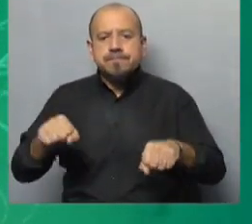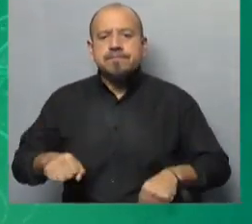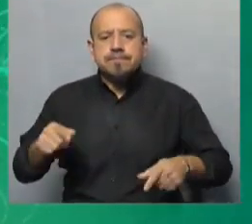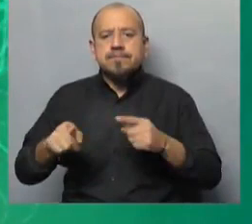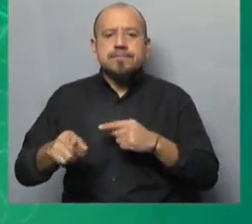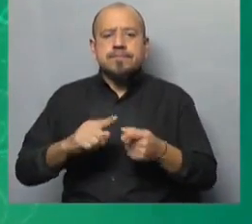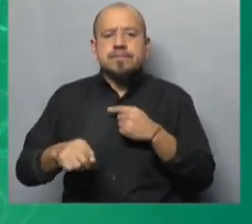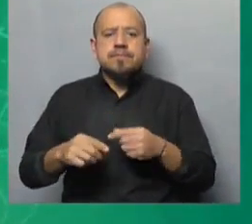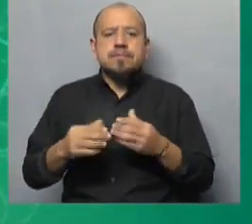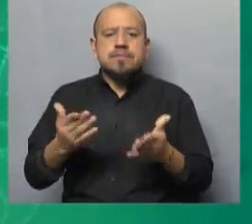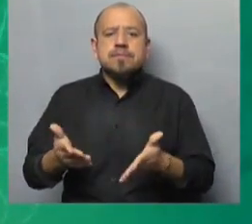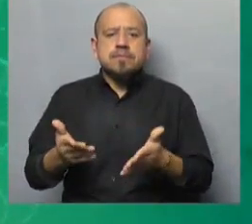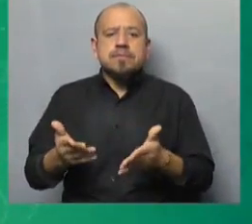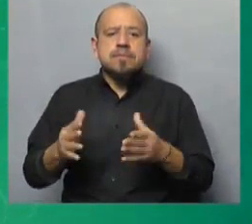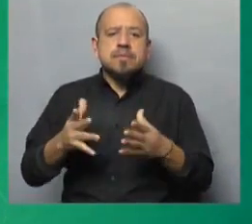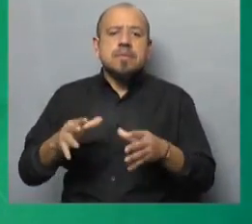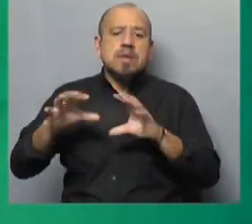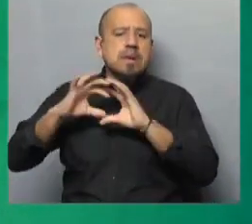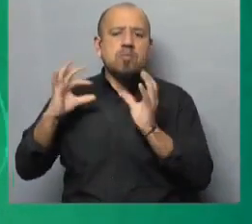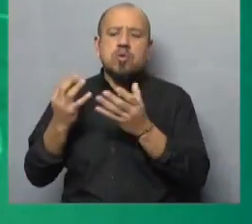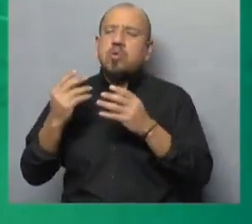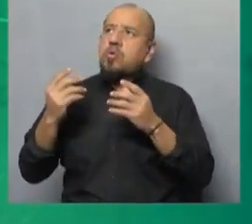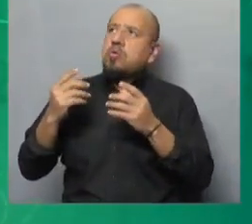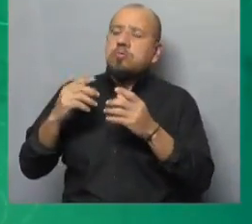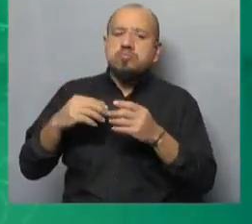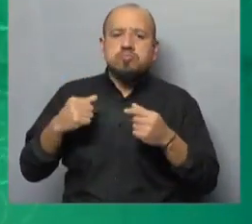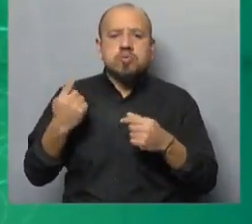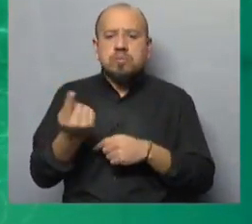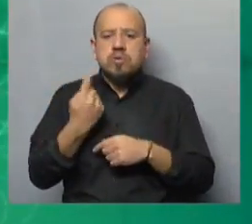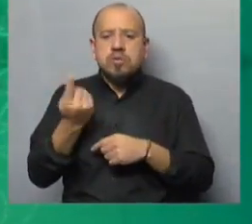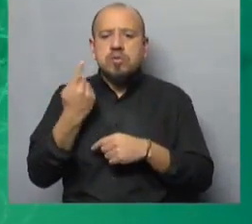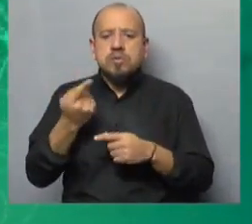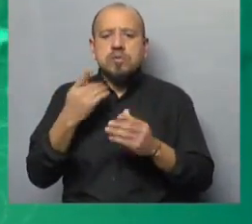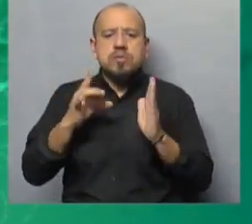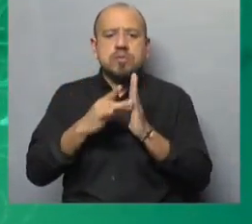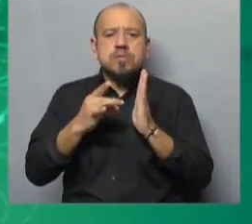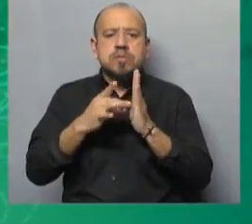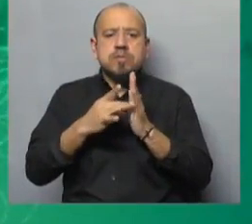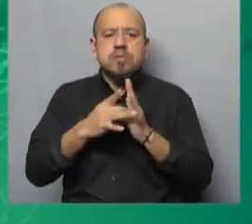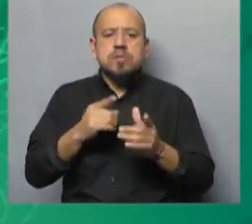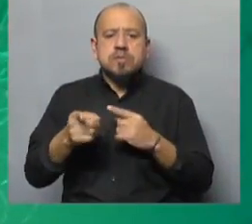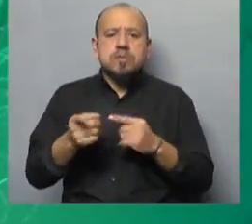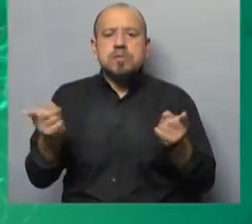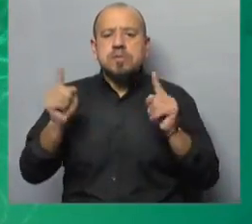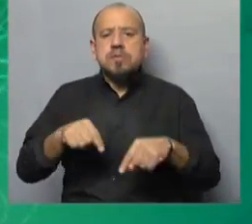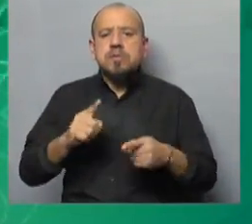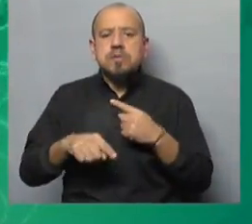la prueba no parecía el campeonato del mundo eso porque dominó la prueba con una calidad con una capacidad vino ahí y en los últimos mil